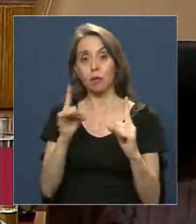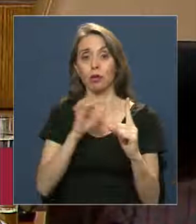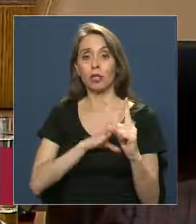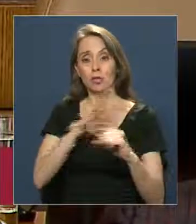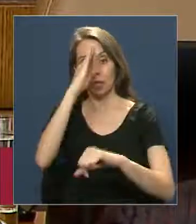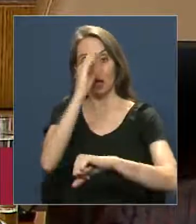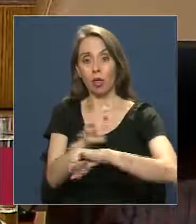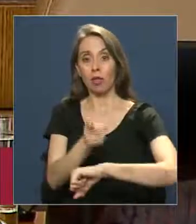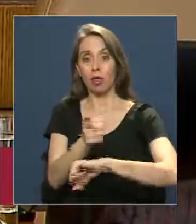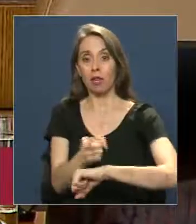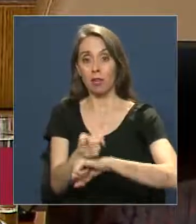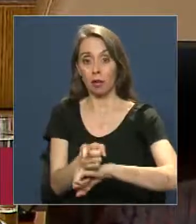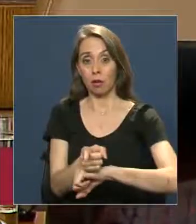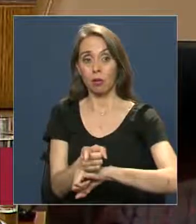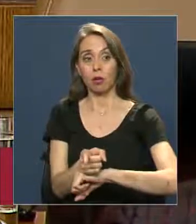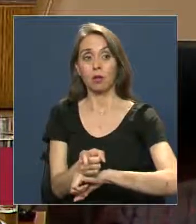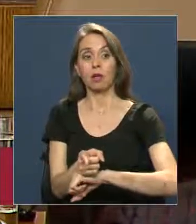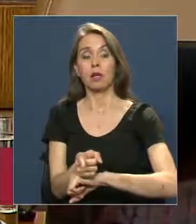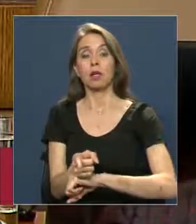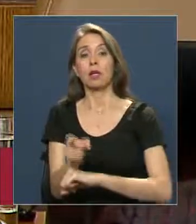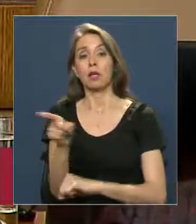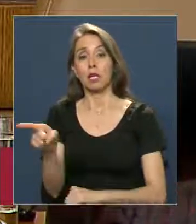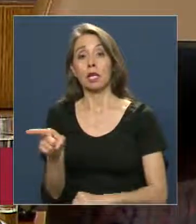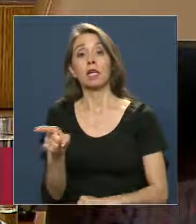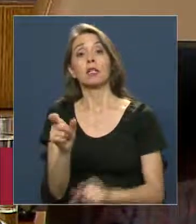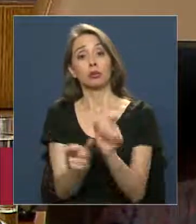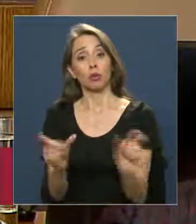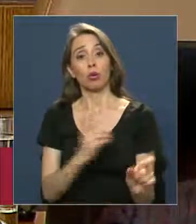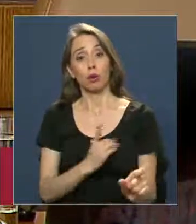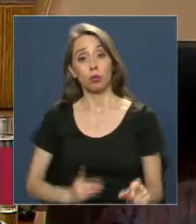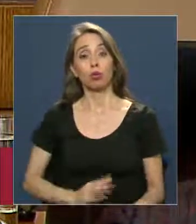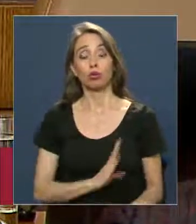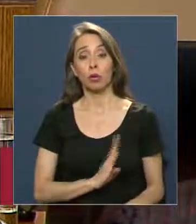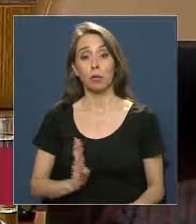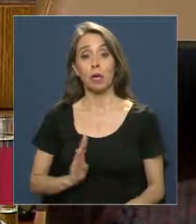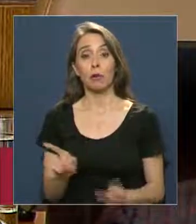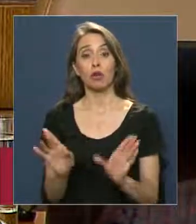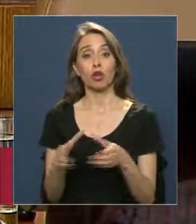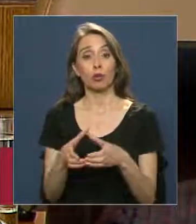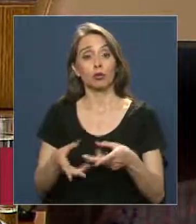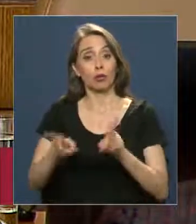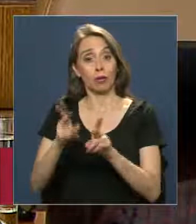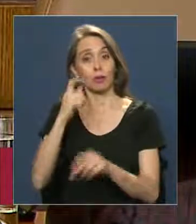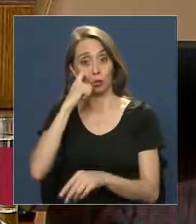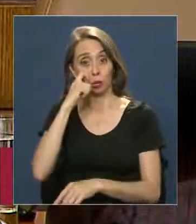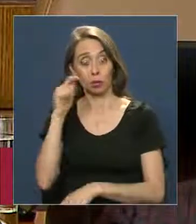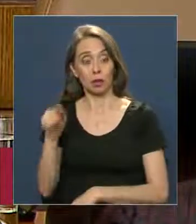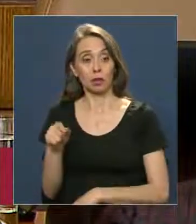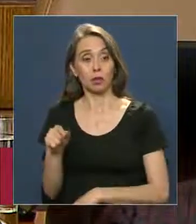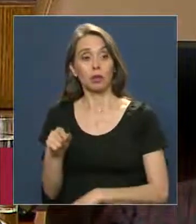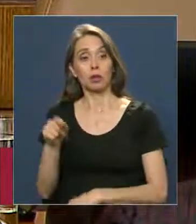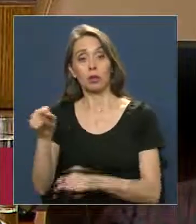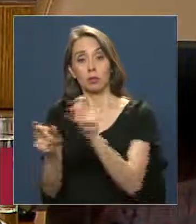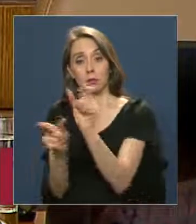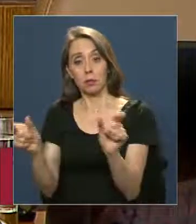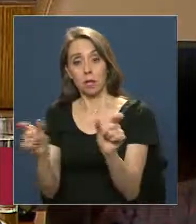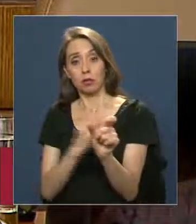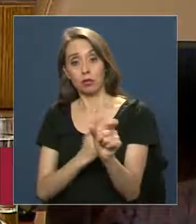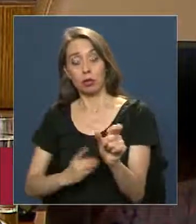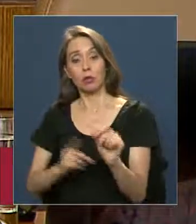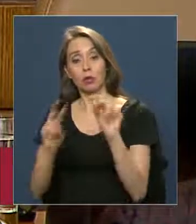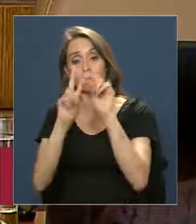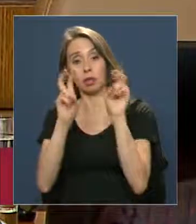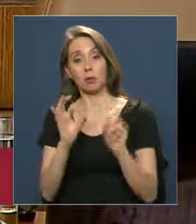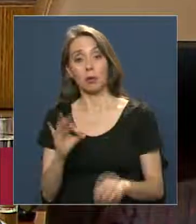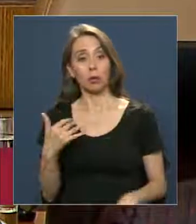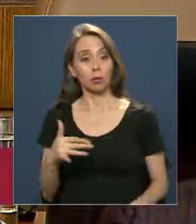país. Son parte de la comisión y para ello es un tema especialmente importante.